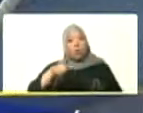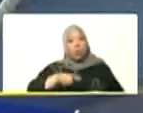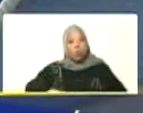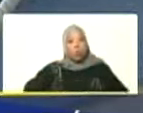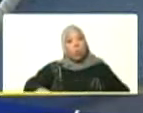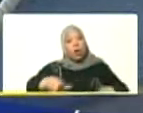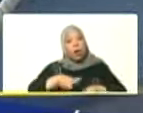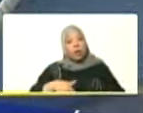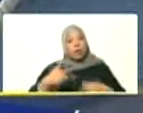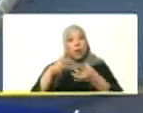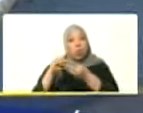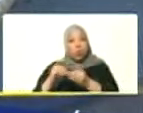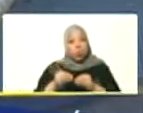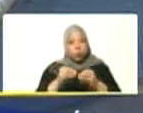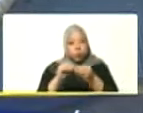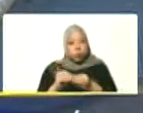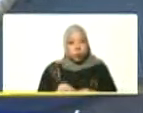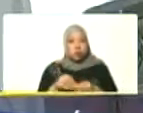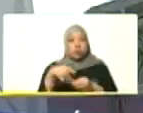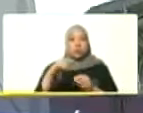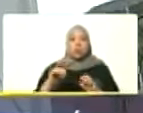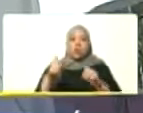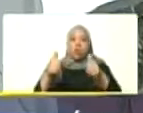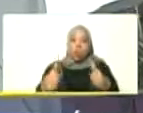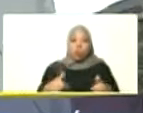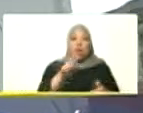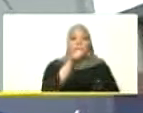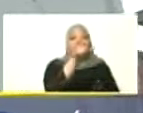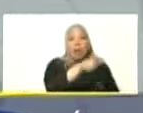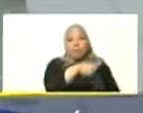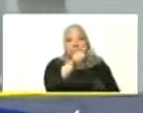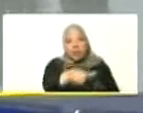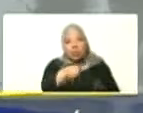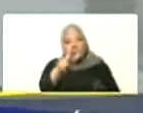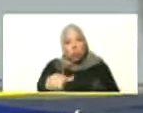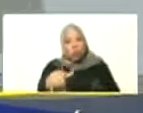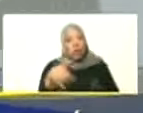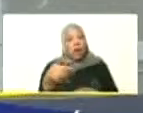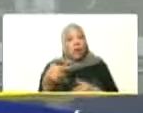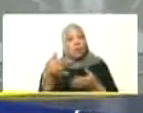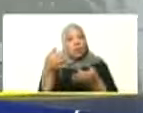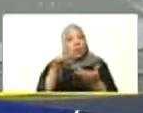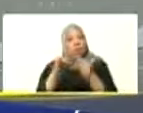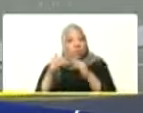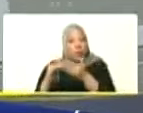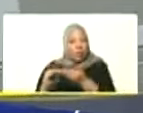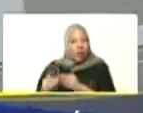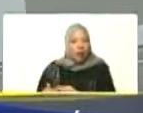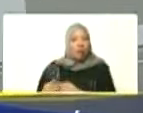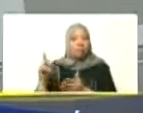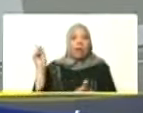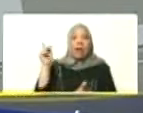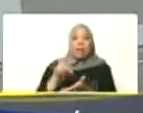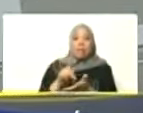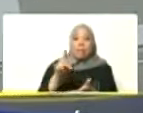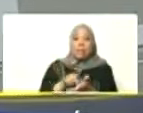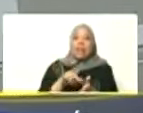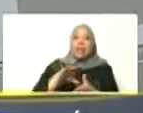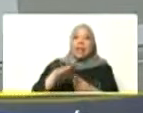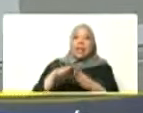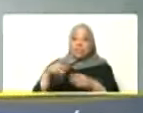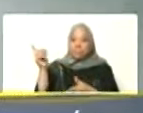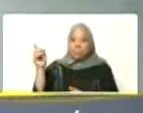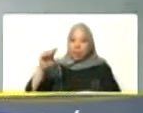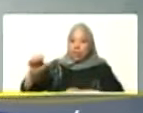brigadas conformadas desde las bases, organizadas con el Poder Popular, con la participación de Somos Venezuela,